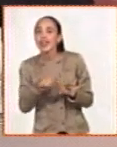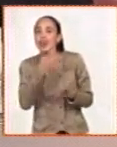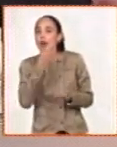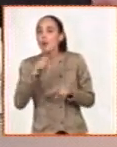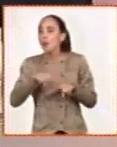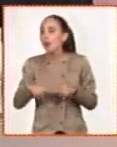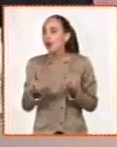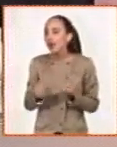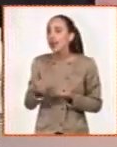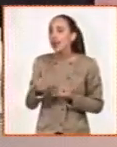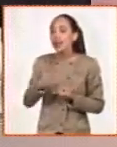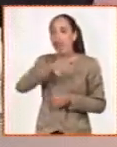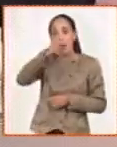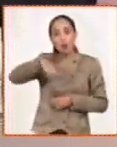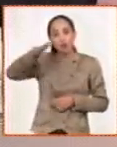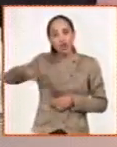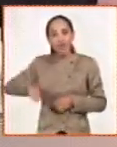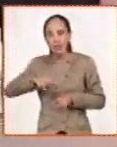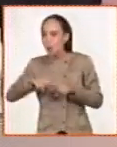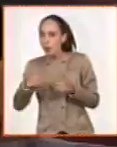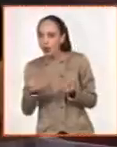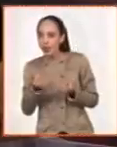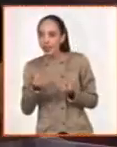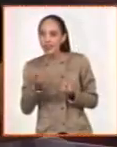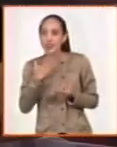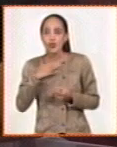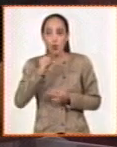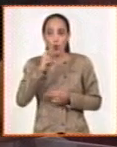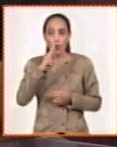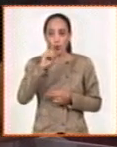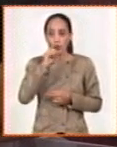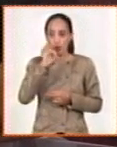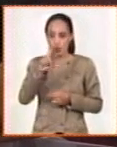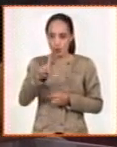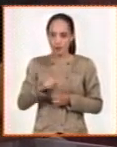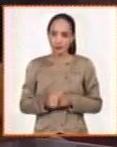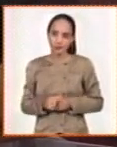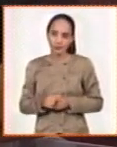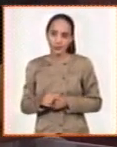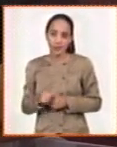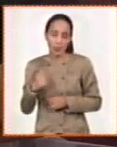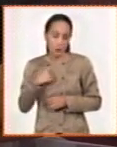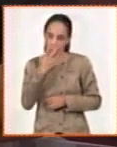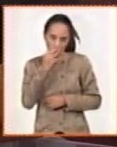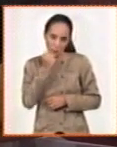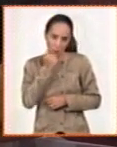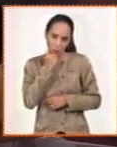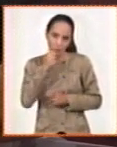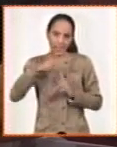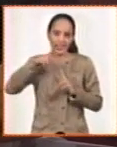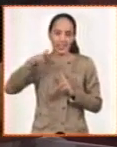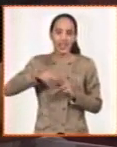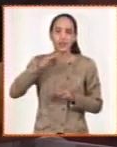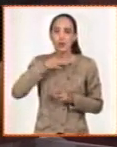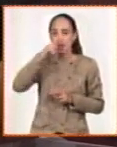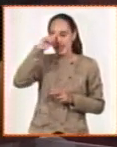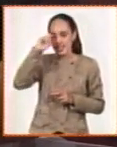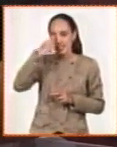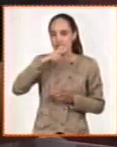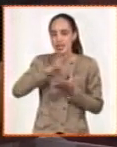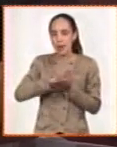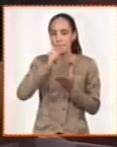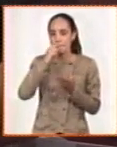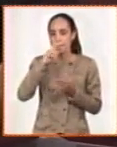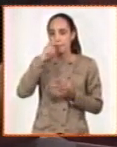lo que mueve la pasión de Oriol? Yo tuve una gran influencia en mi vida y fue el Teatro Escambray. Nunca dejo de hablar del fermento